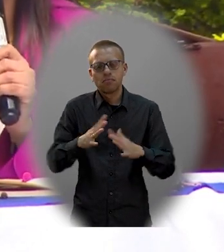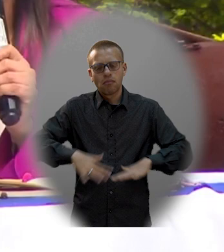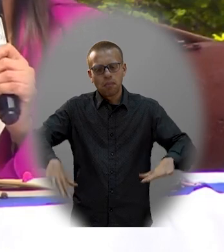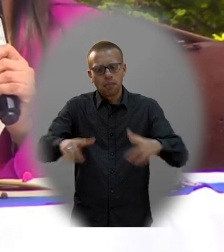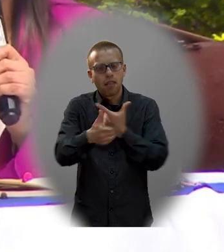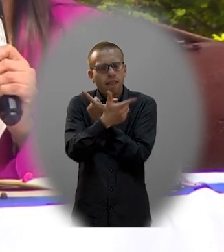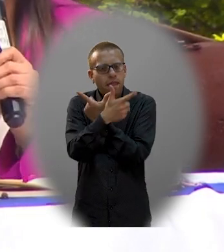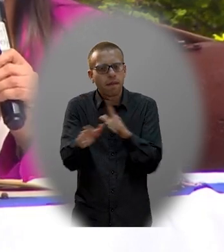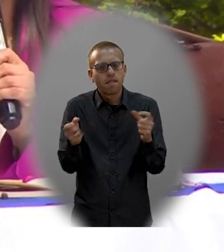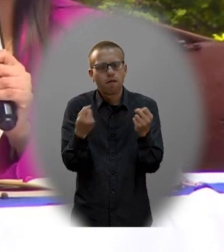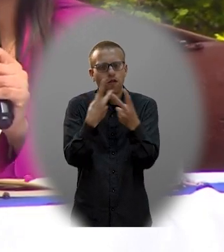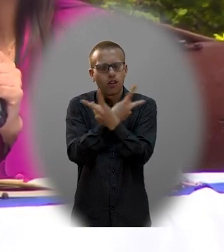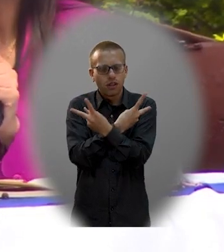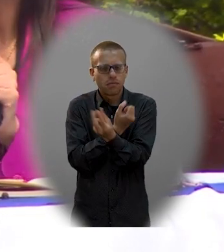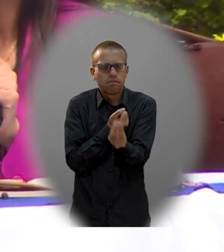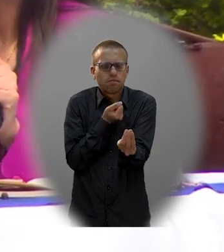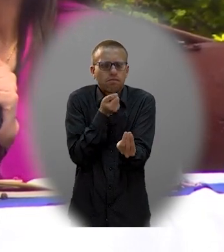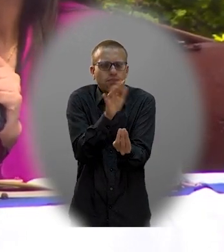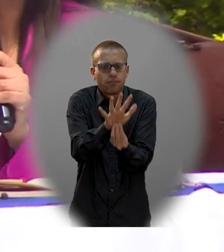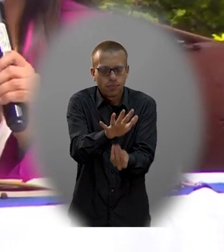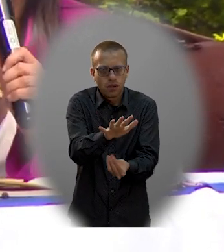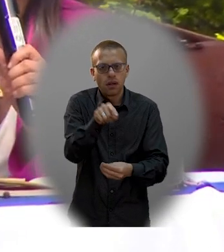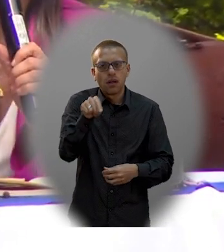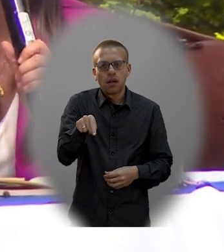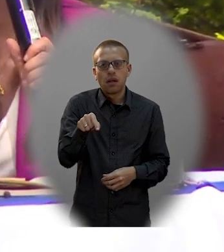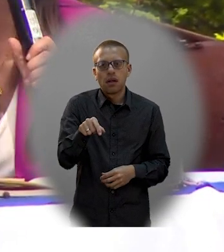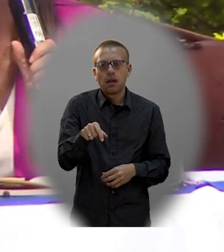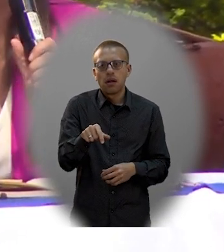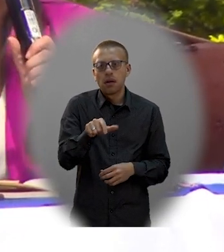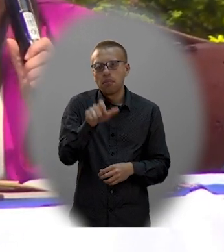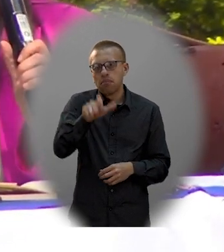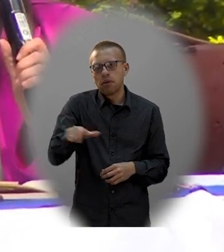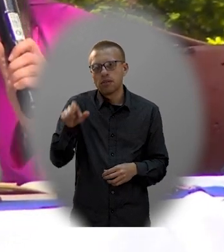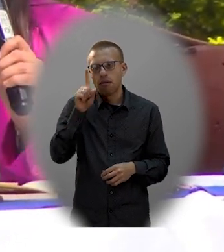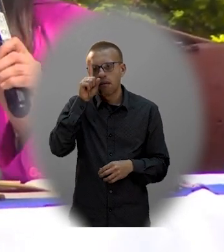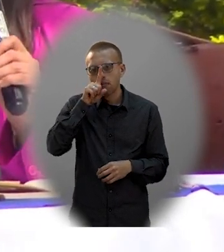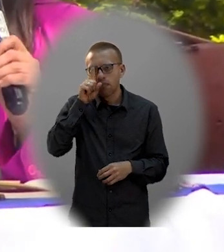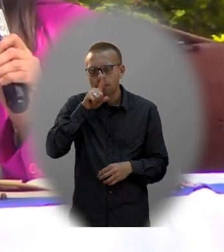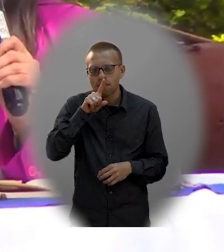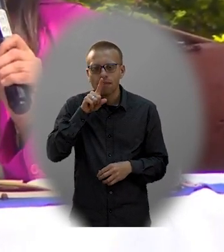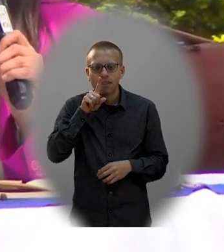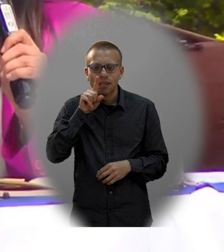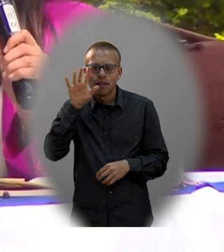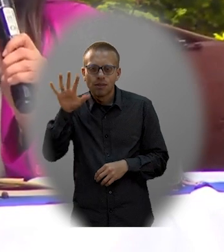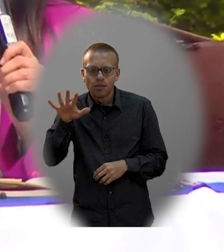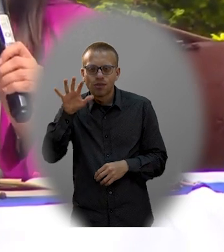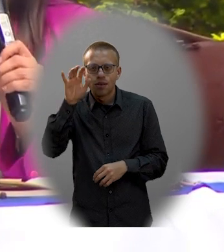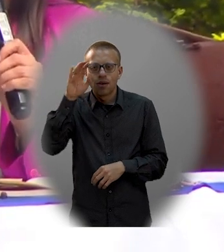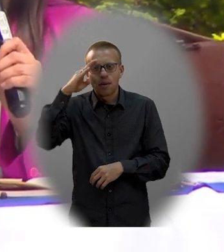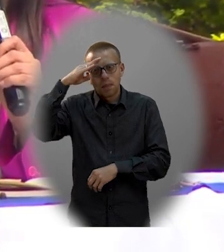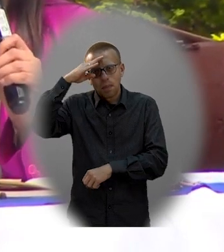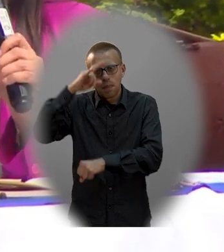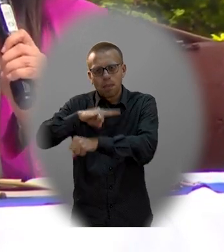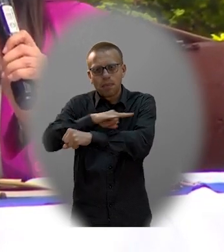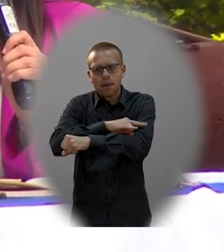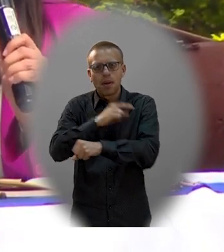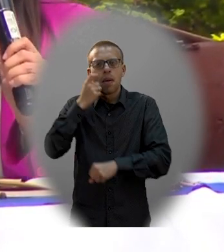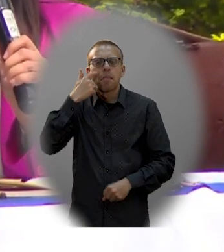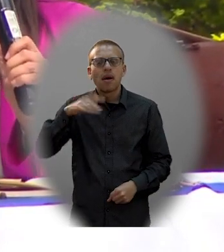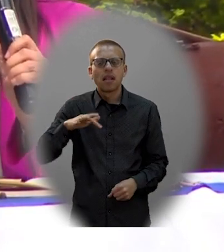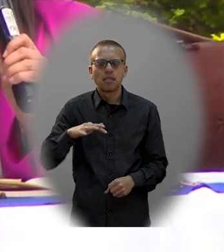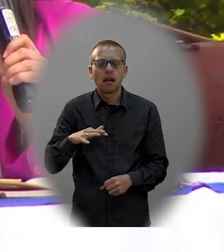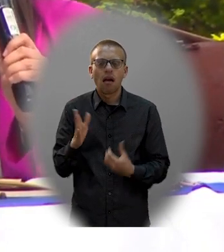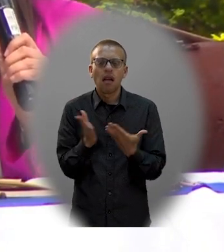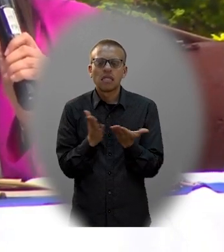son las personas que están en servicios generales y las personas que están en vigilancia, porque son servicios tercerizados frente a los